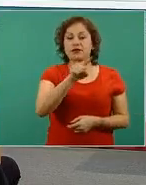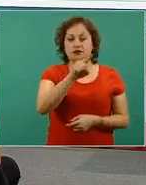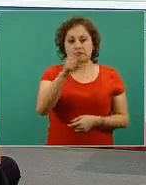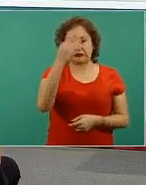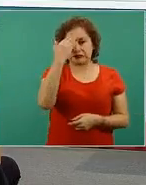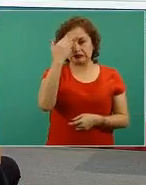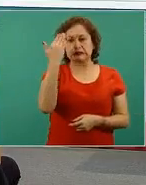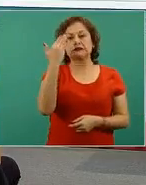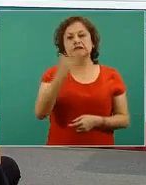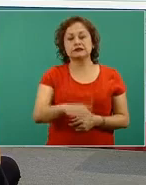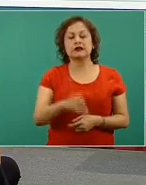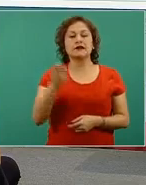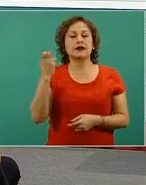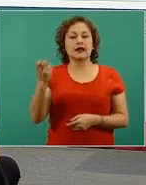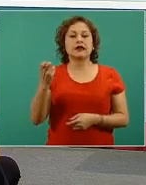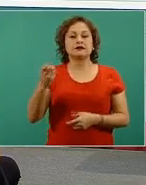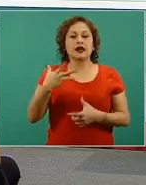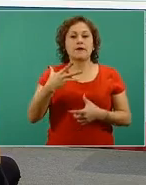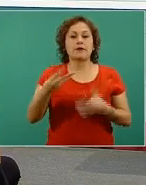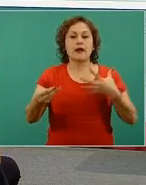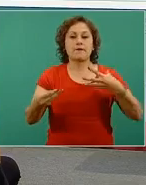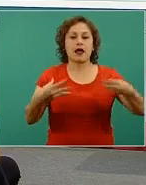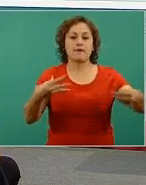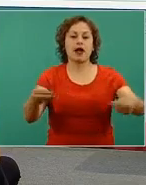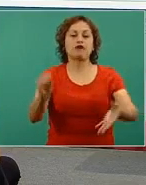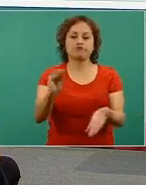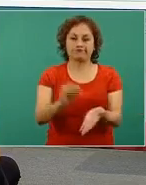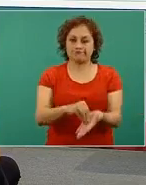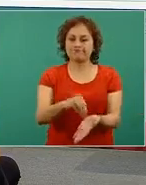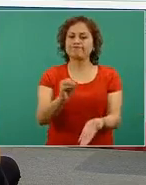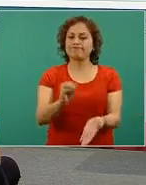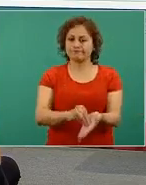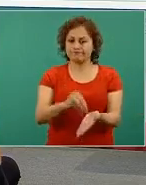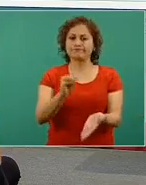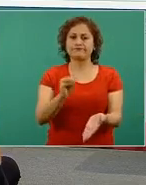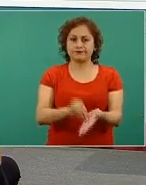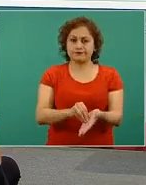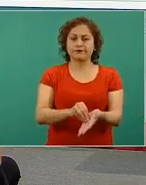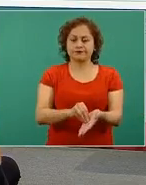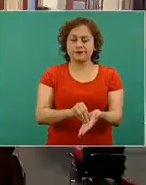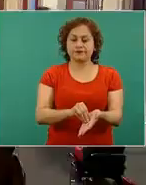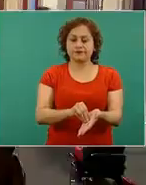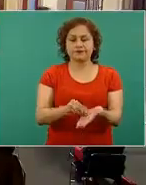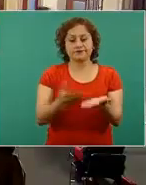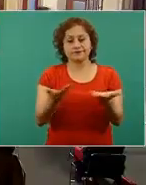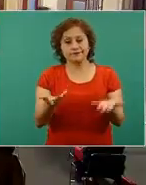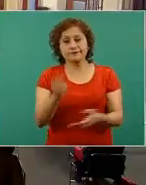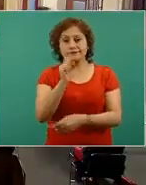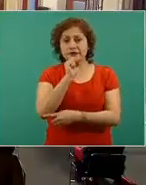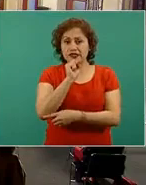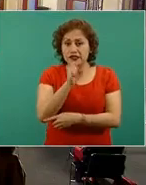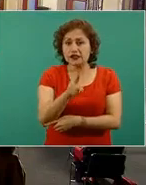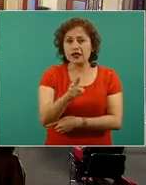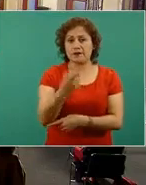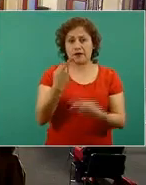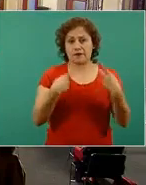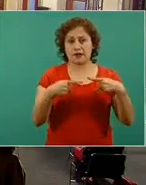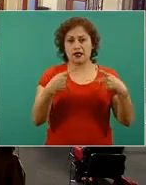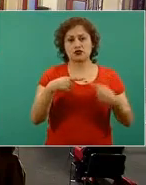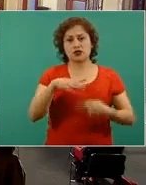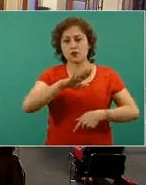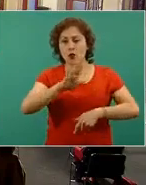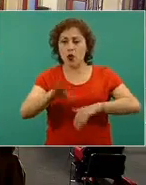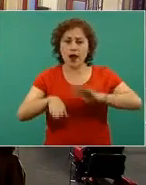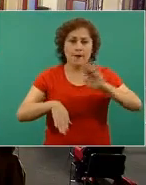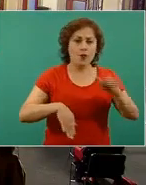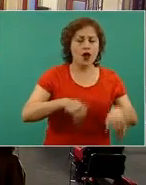la transmisión de esta epidemia y continúa pues también presentándose lamentablemente el reporte de las defunciones,